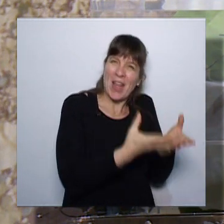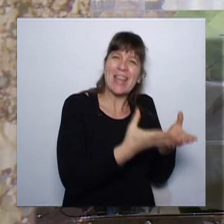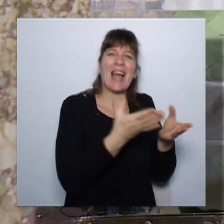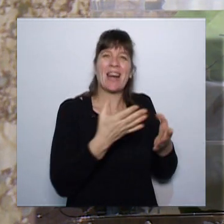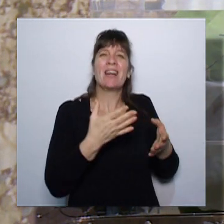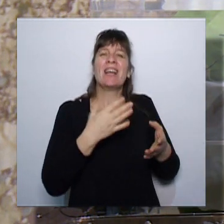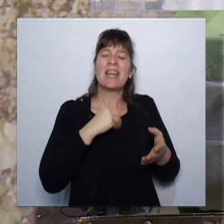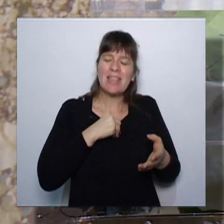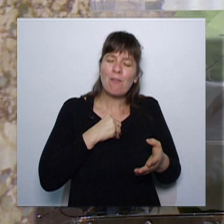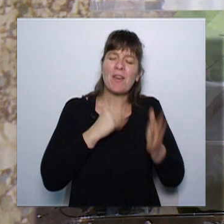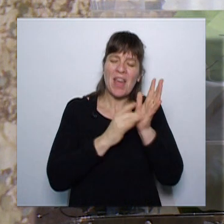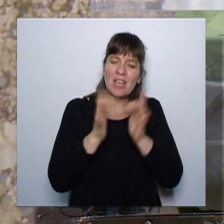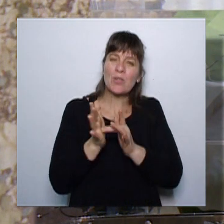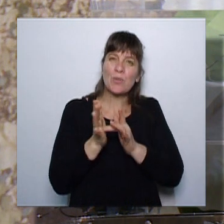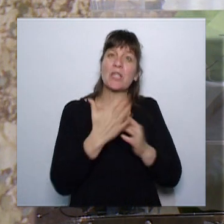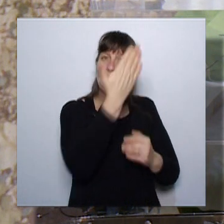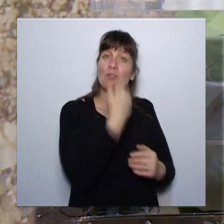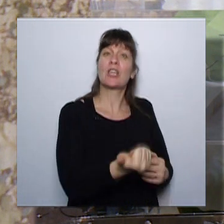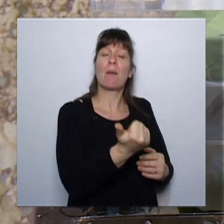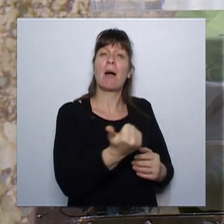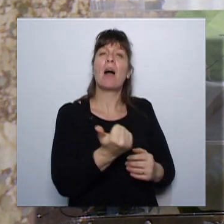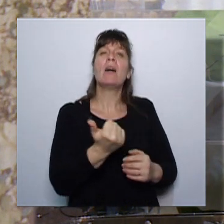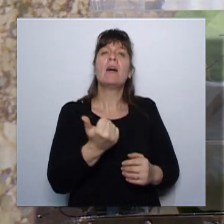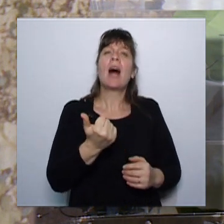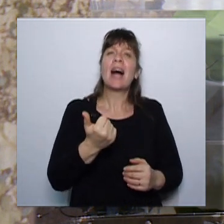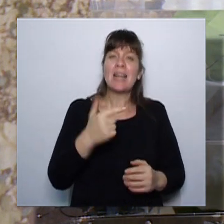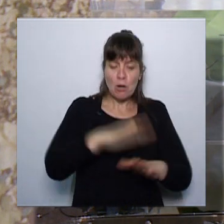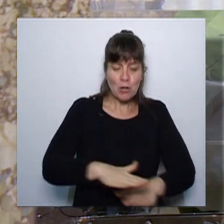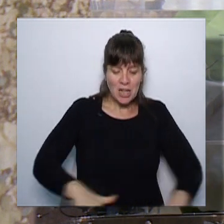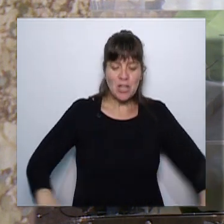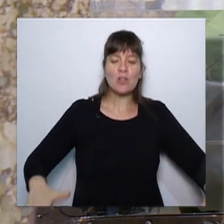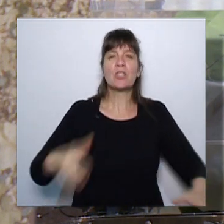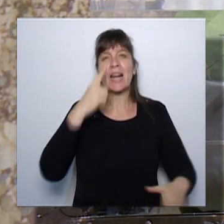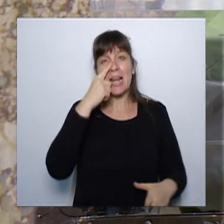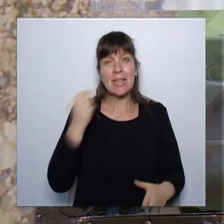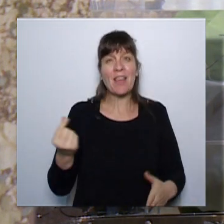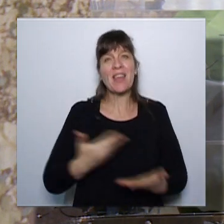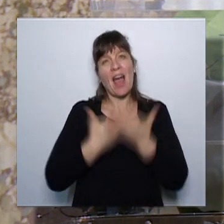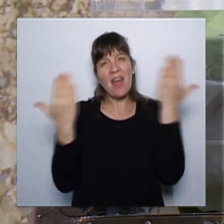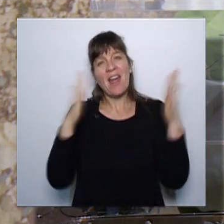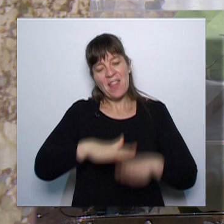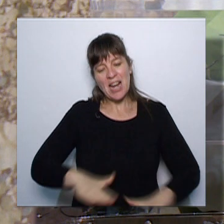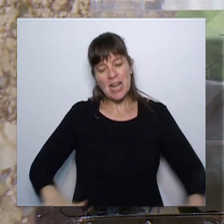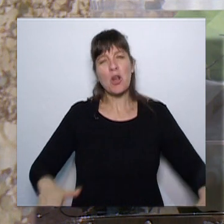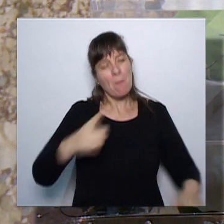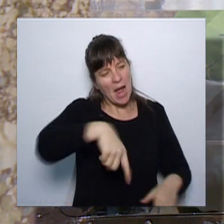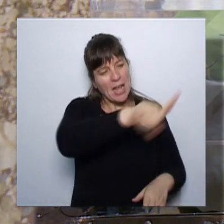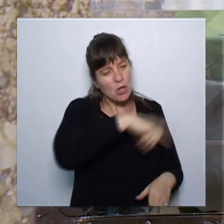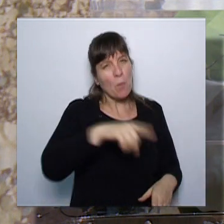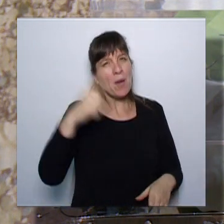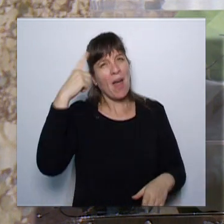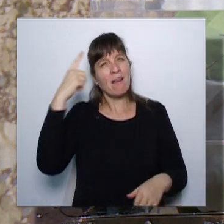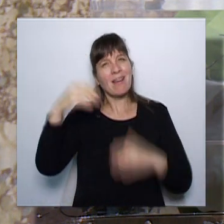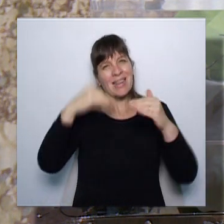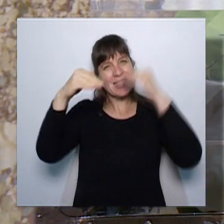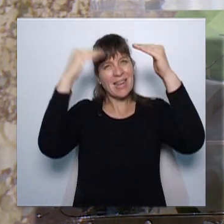nos llama a ser presentes ese reino para los niños en este día del niño para que también ellos puedan crecer